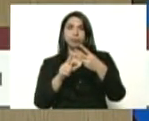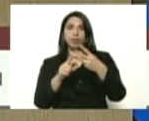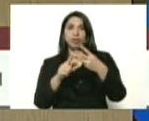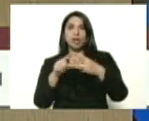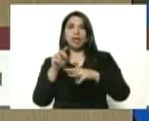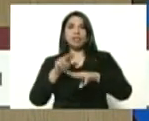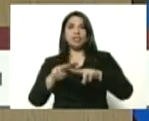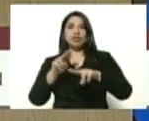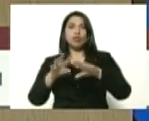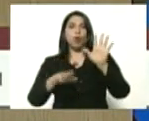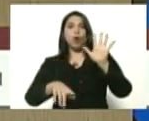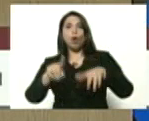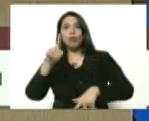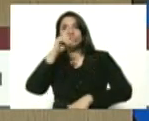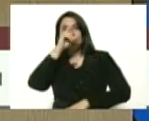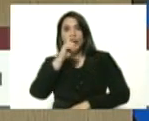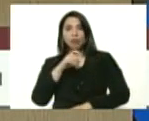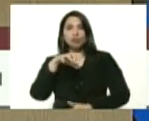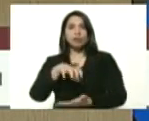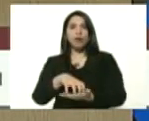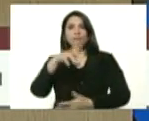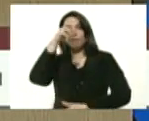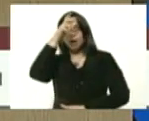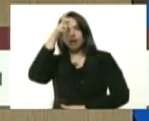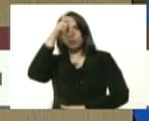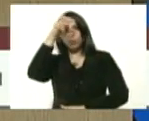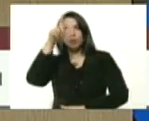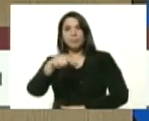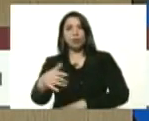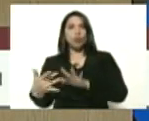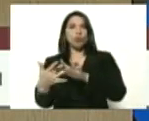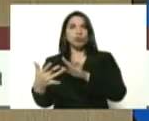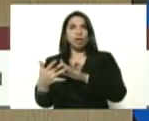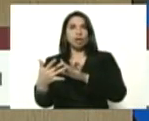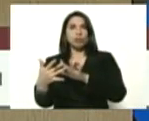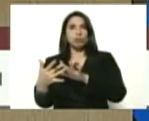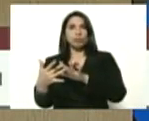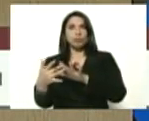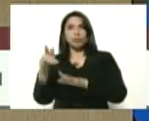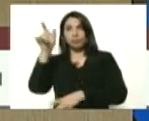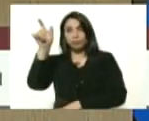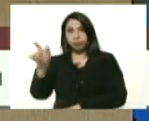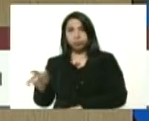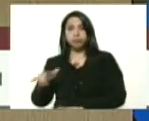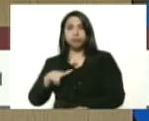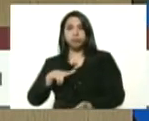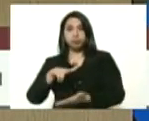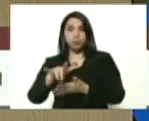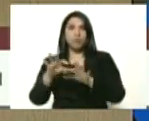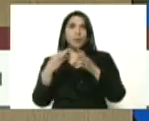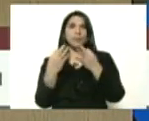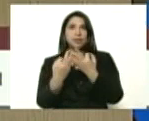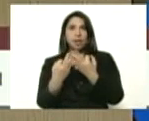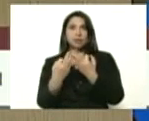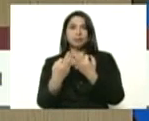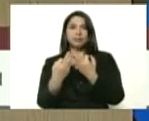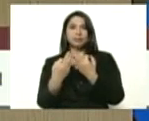11 años también del estado Falcón, que estuvo en contacto con este viajero, con este familiar